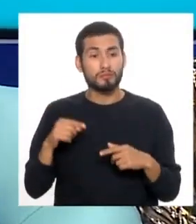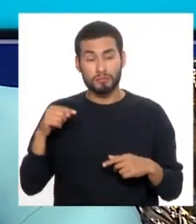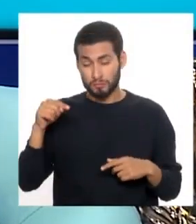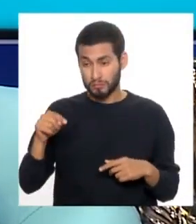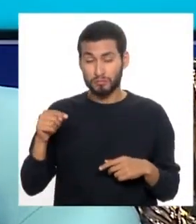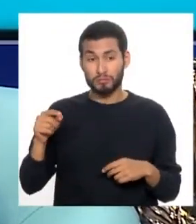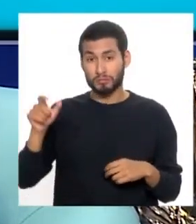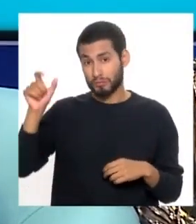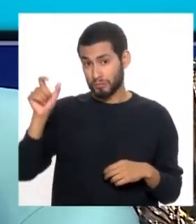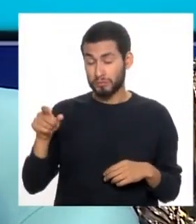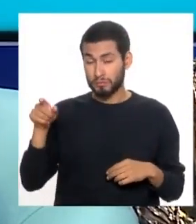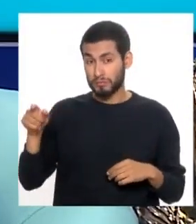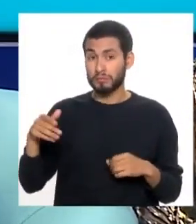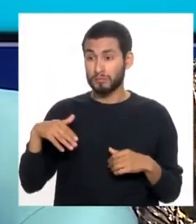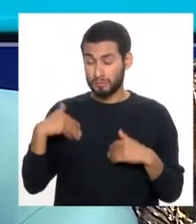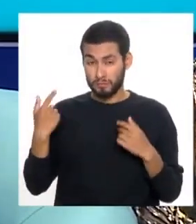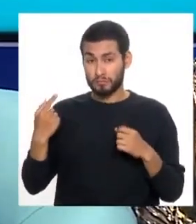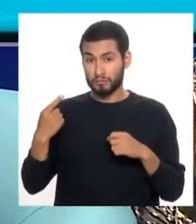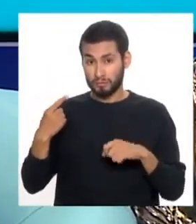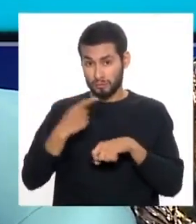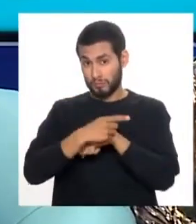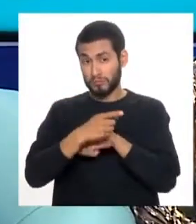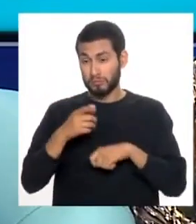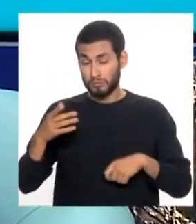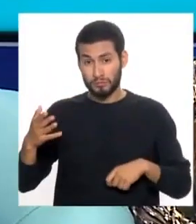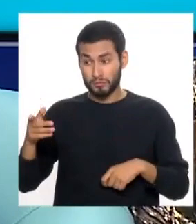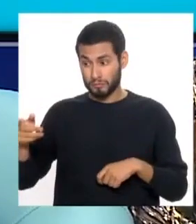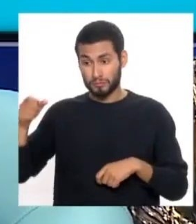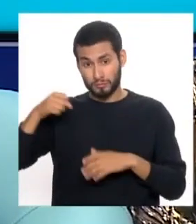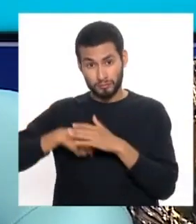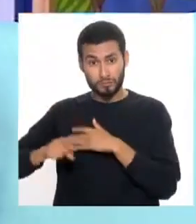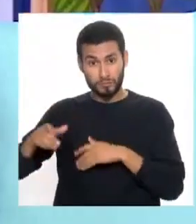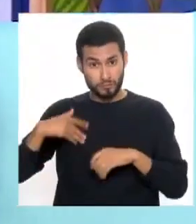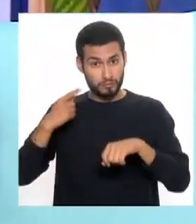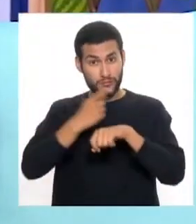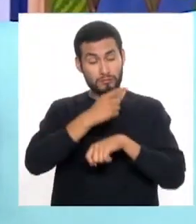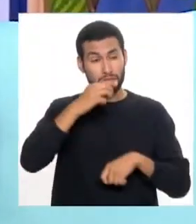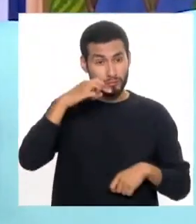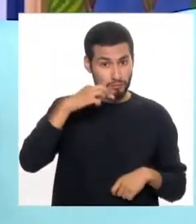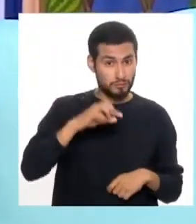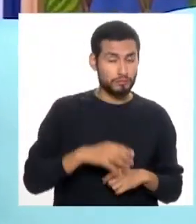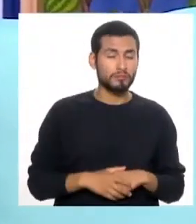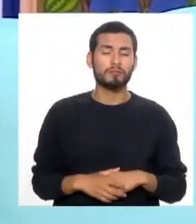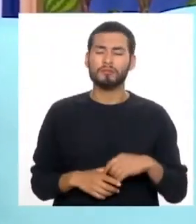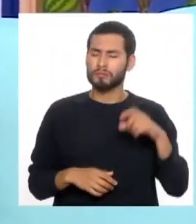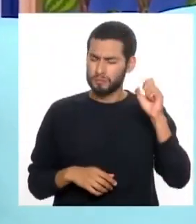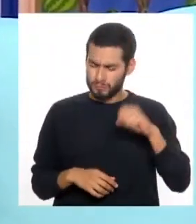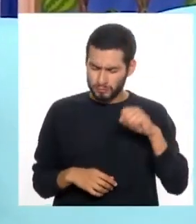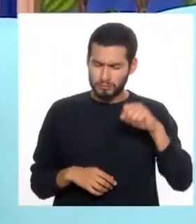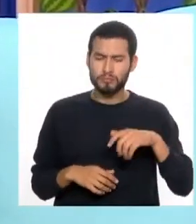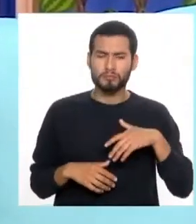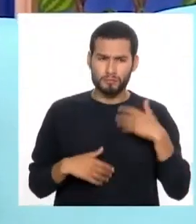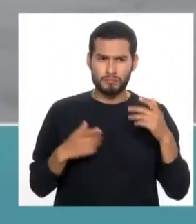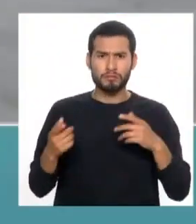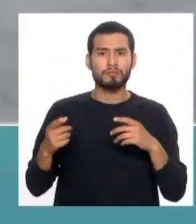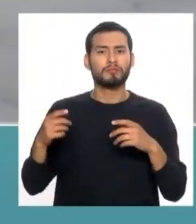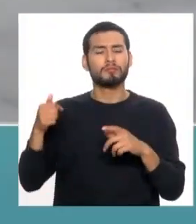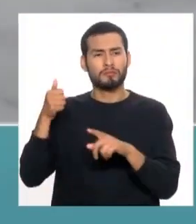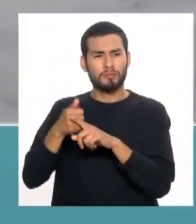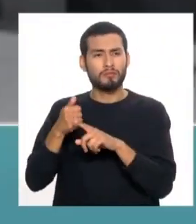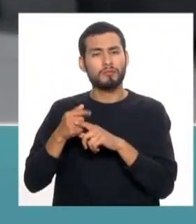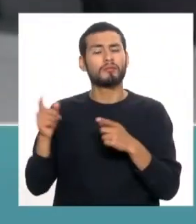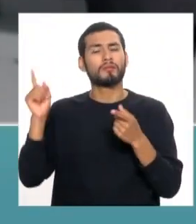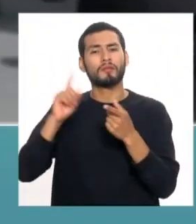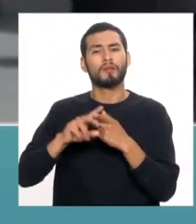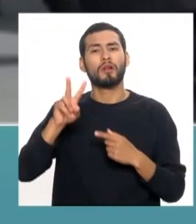tiene la posibilidad de demandar? O sea, ¿mi hijo puede demandar al padre? Sí, la ley contempla que puede hacer de manera excepcional hasta